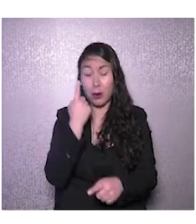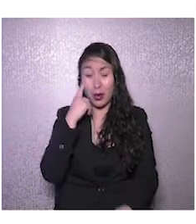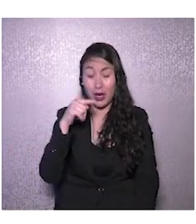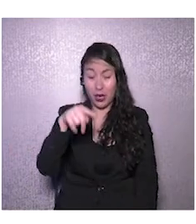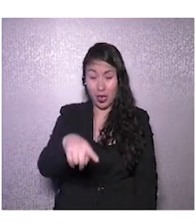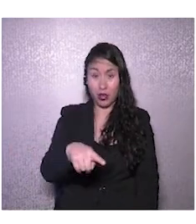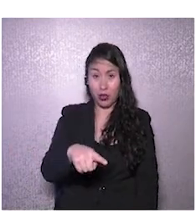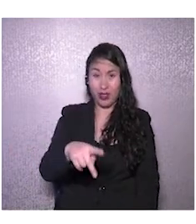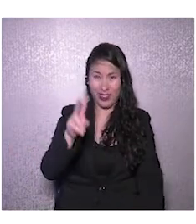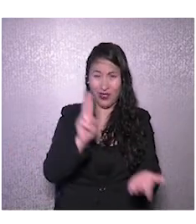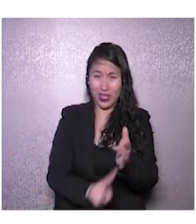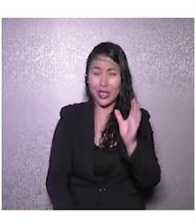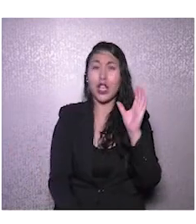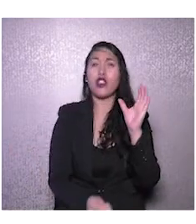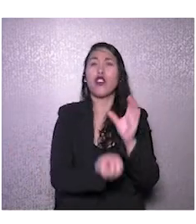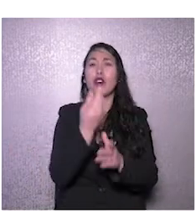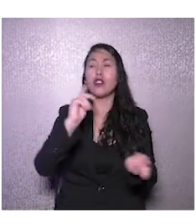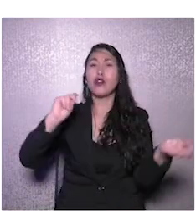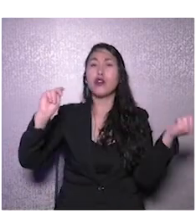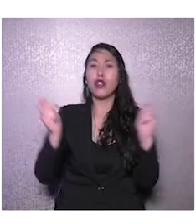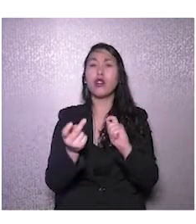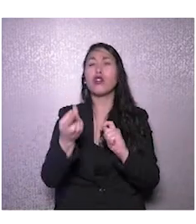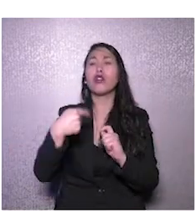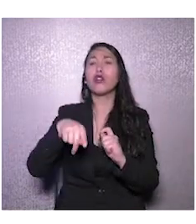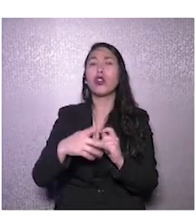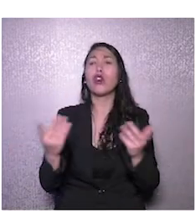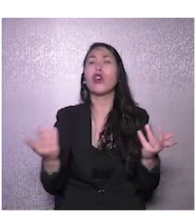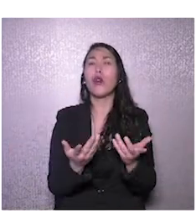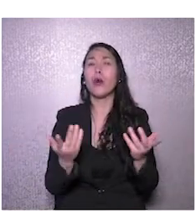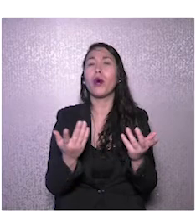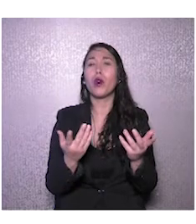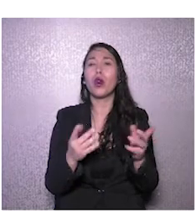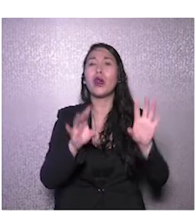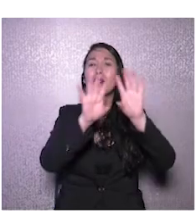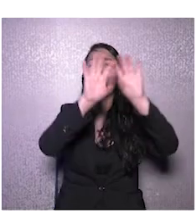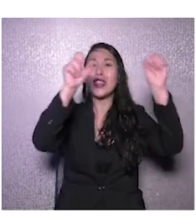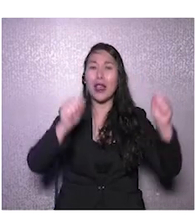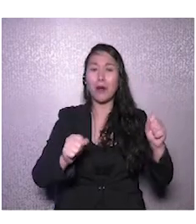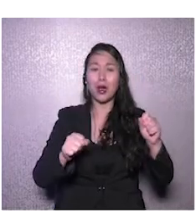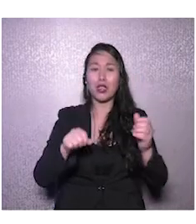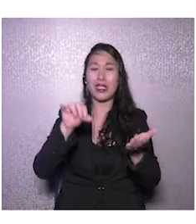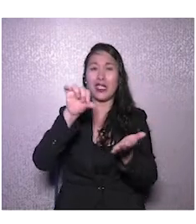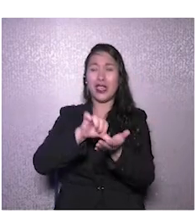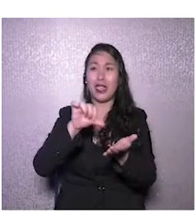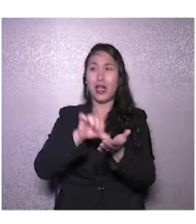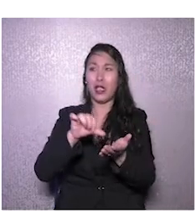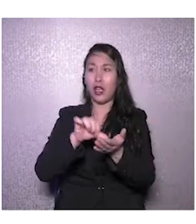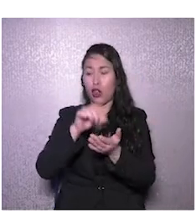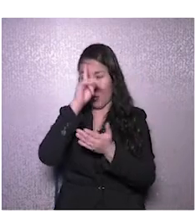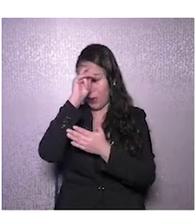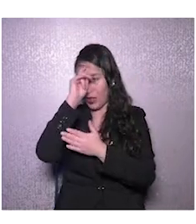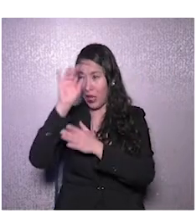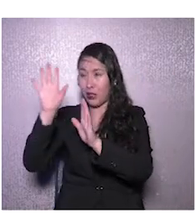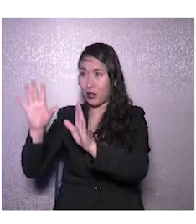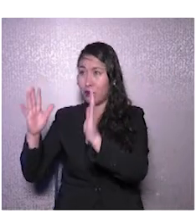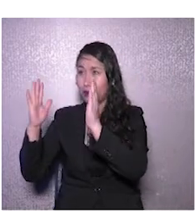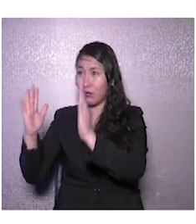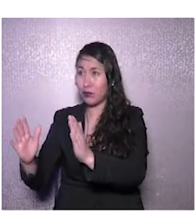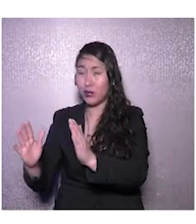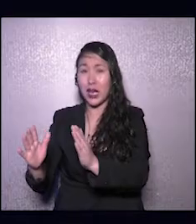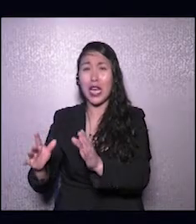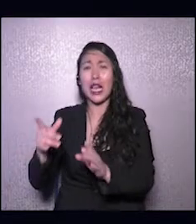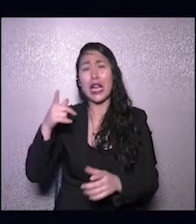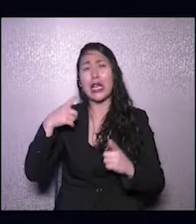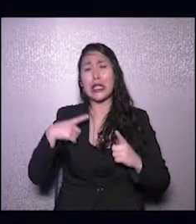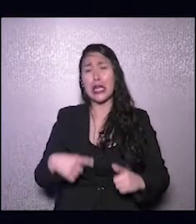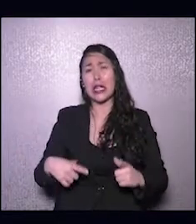transforme en innovación, nosotros pensamos en interoperabilidad como sistemas modulares. ¿Sí? Que los hospitales no estén atrapados con licencias de 10 años